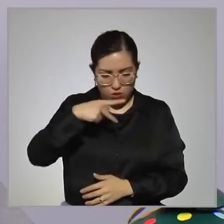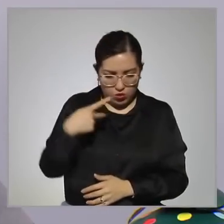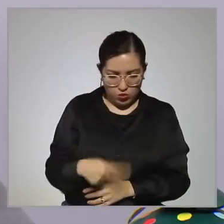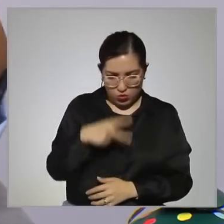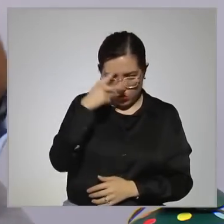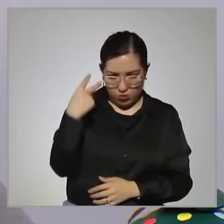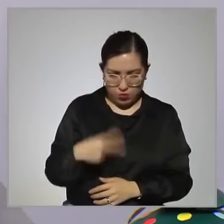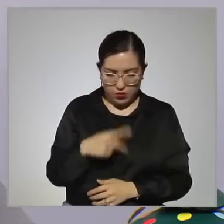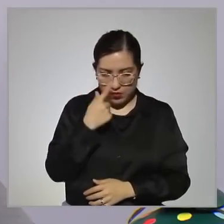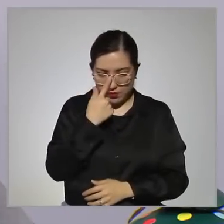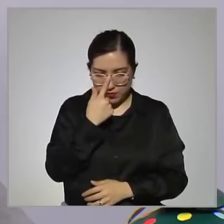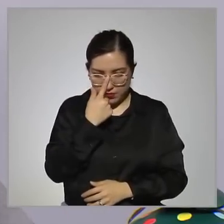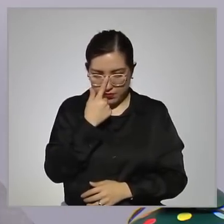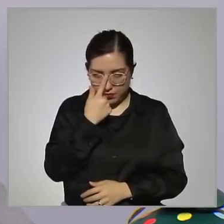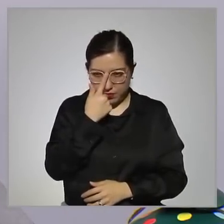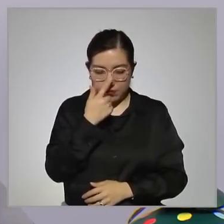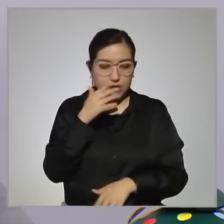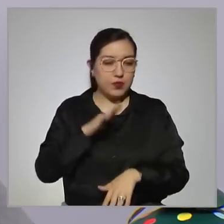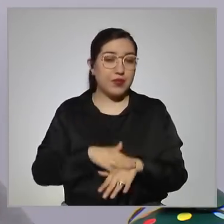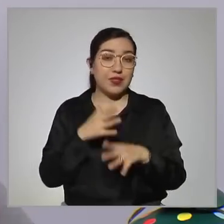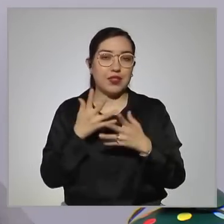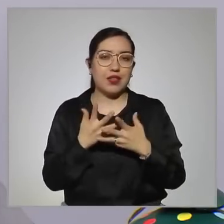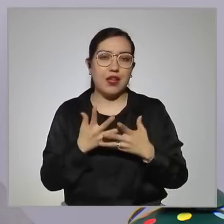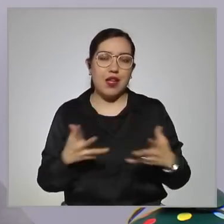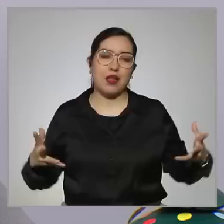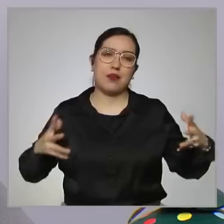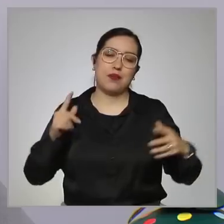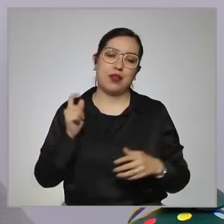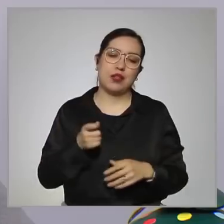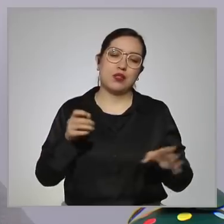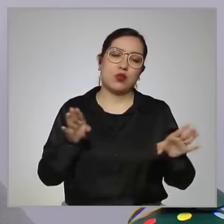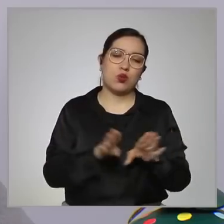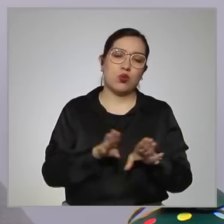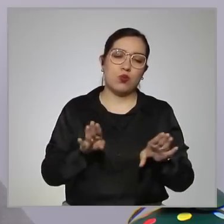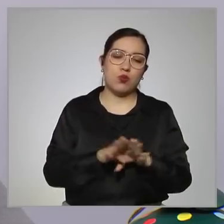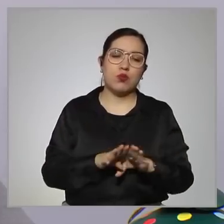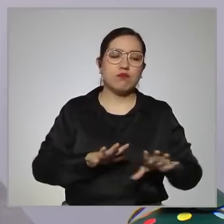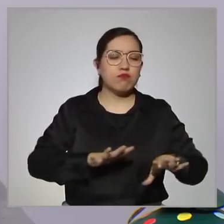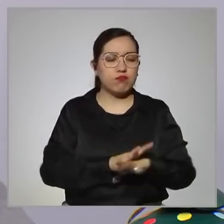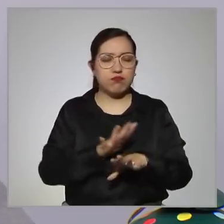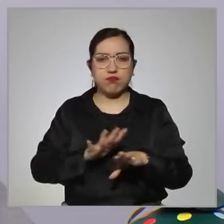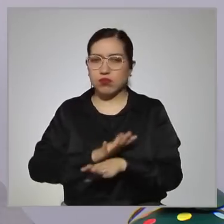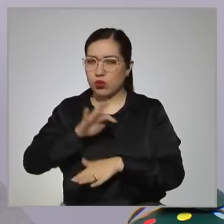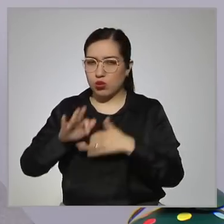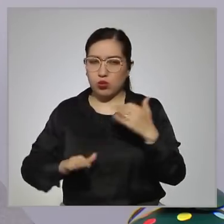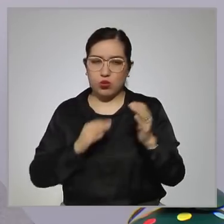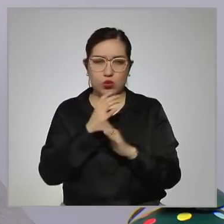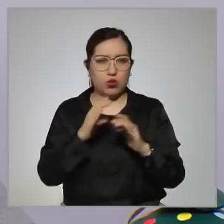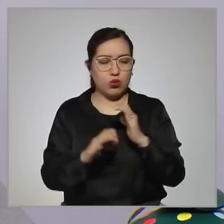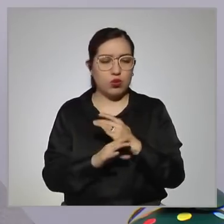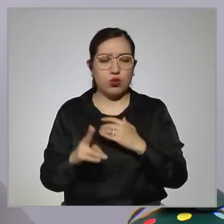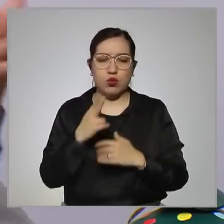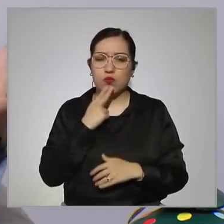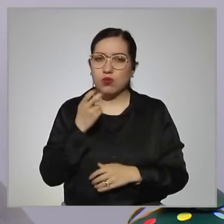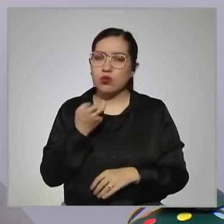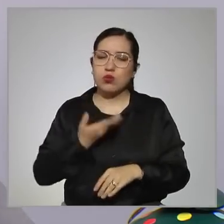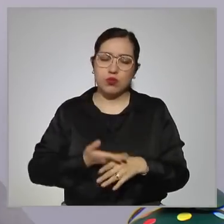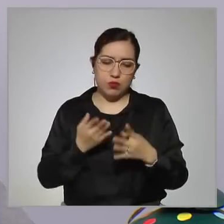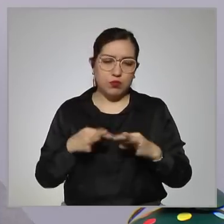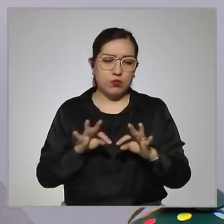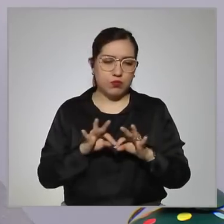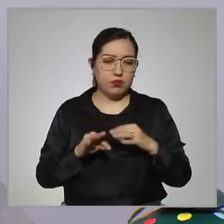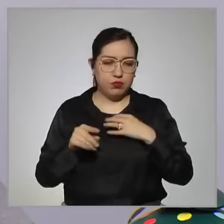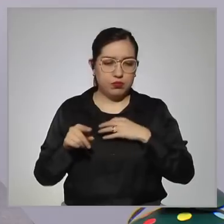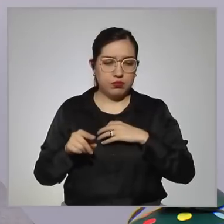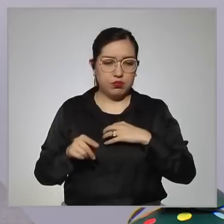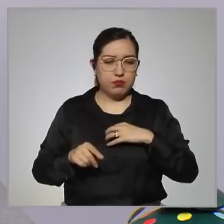es ampliamente adaptadora de todo lo que sea funcional. O sea, eso es importante. Entonces, algo que es